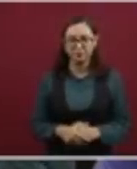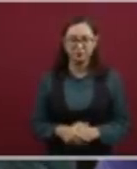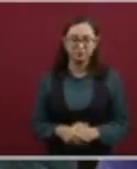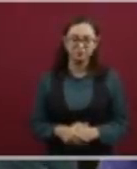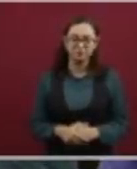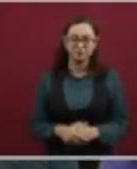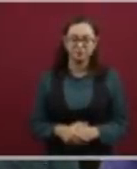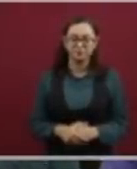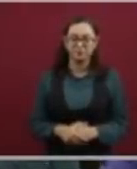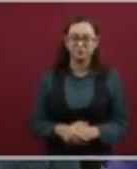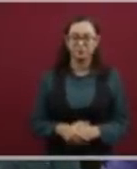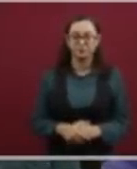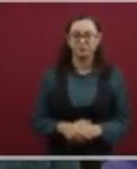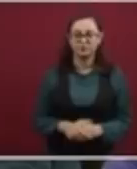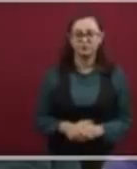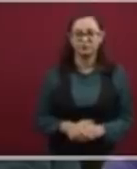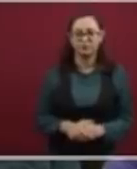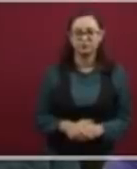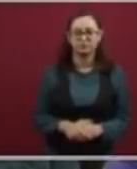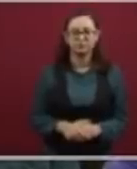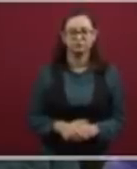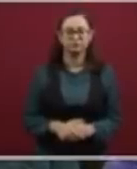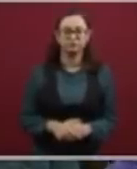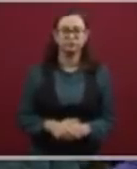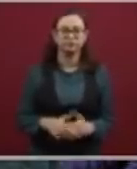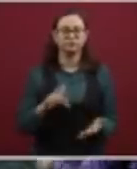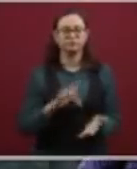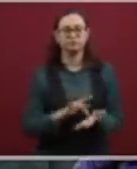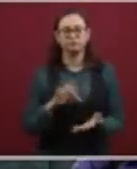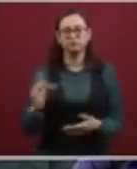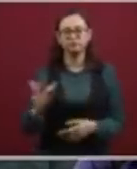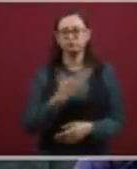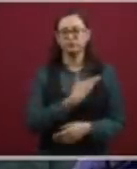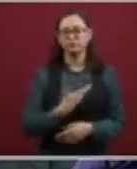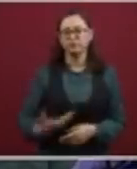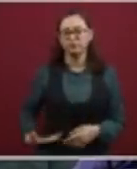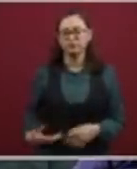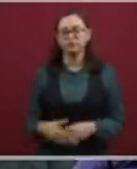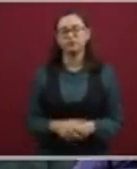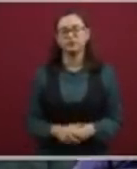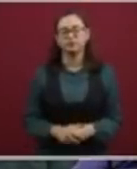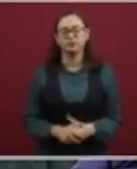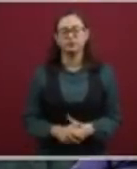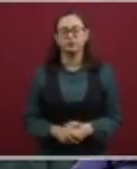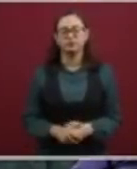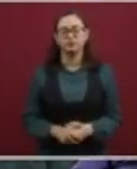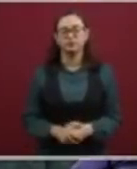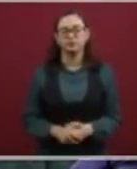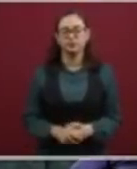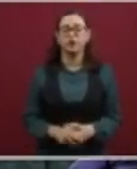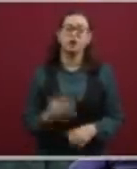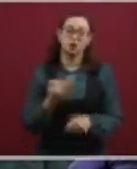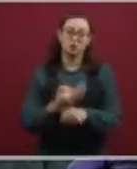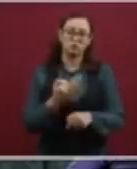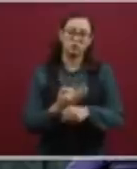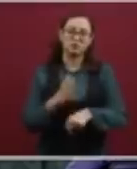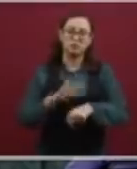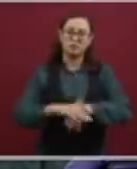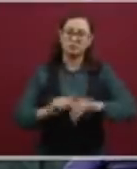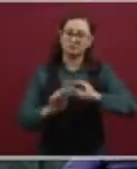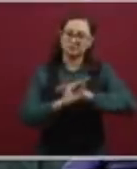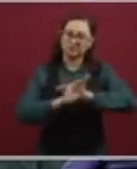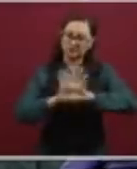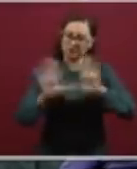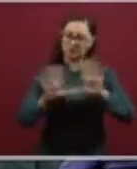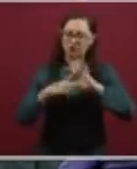Gracias, señor presidente. Gracias, señor presidente. Gracias por permitirnos aclarar esto ante los medios de